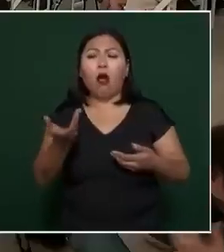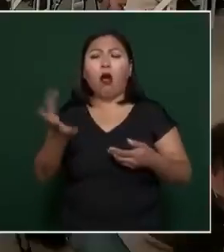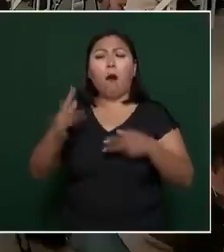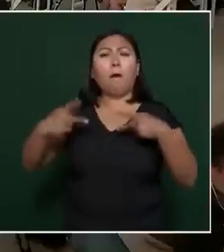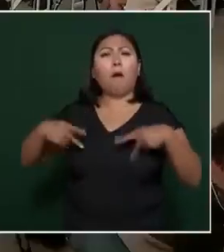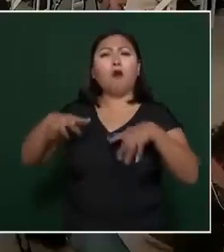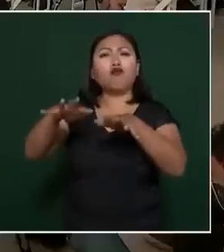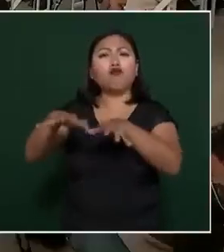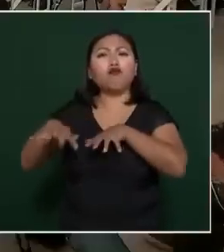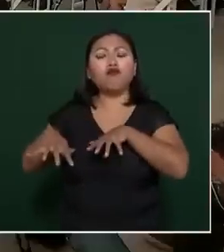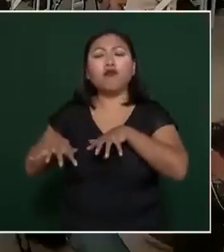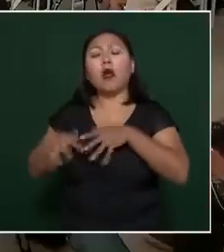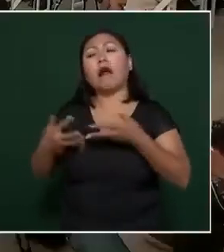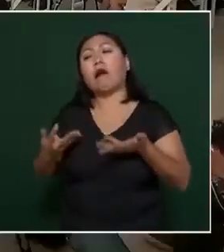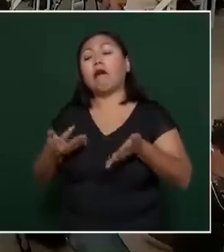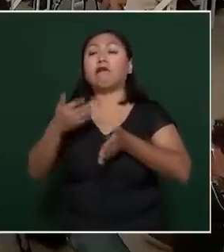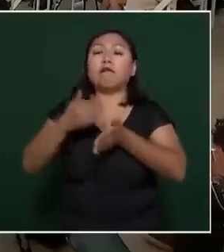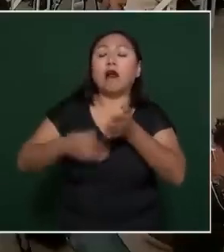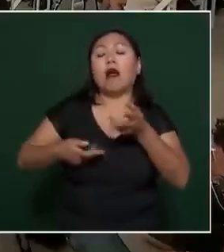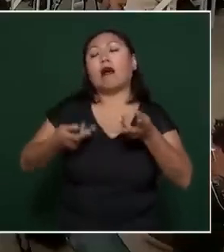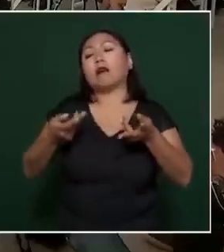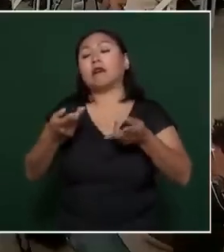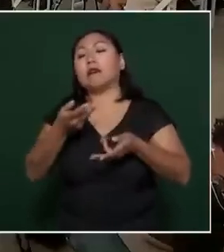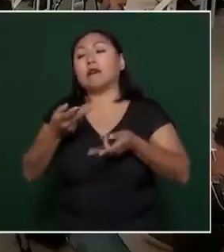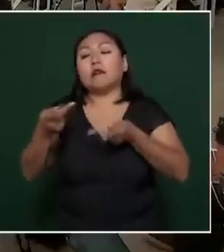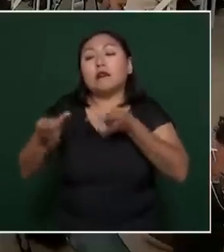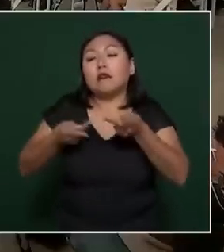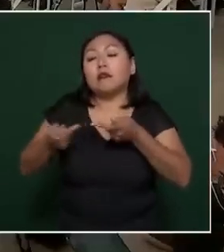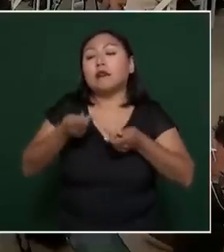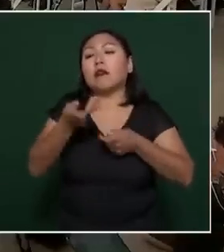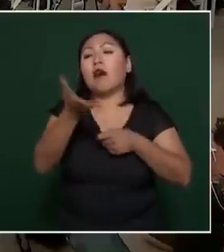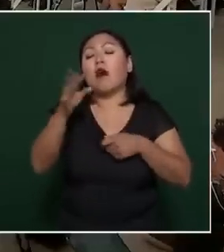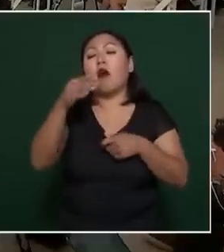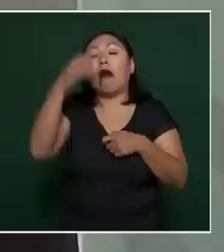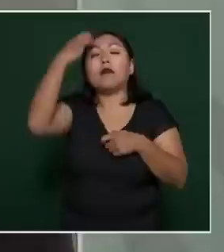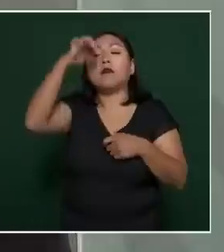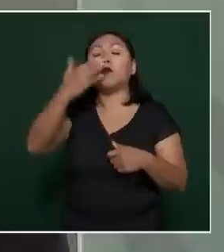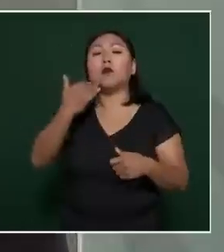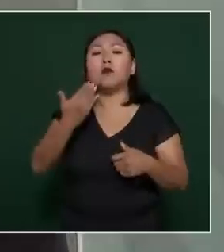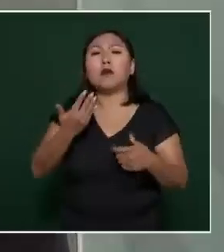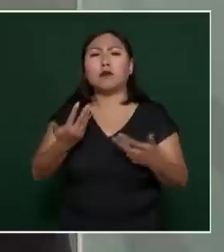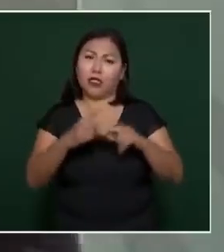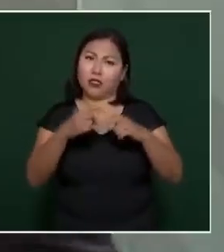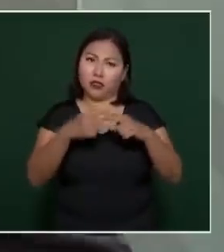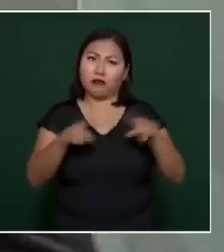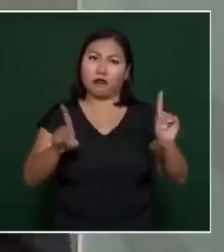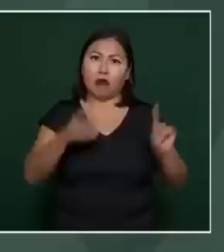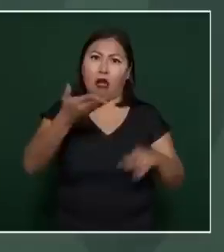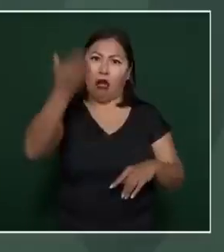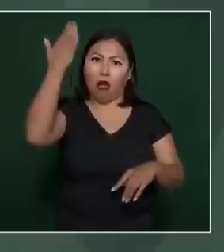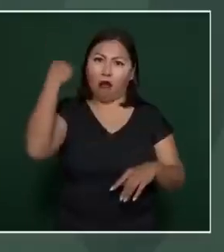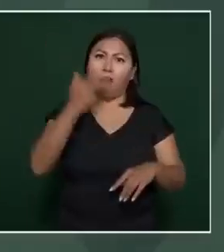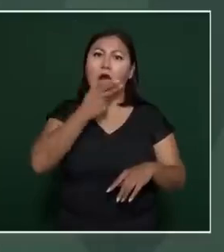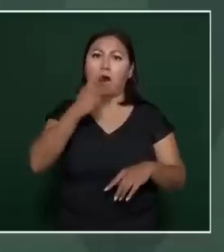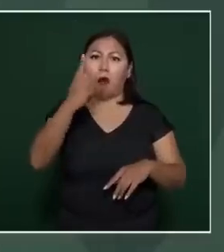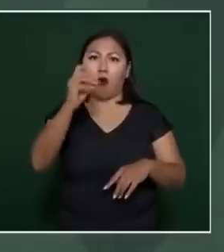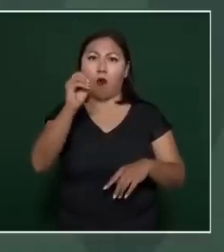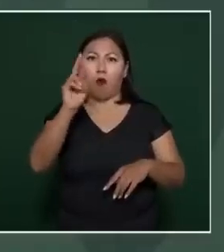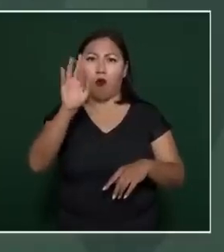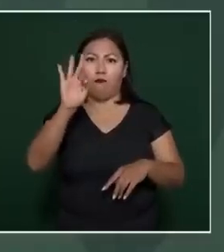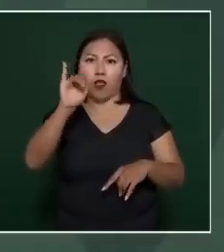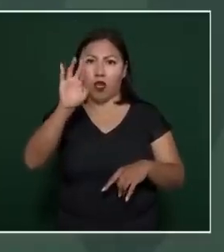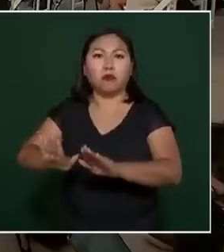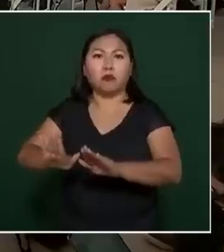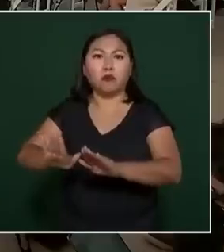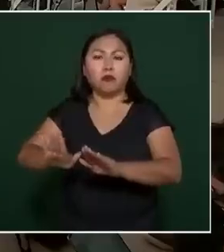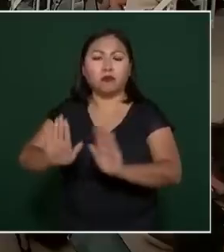preparado como en la época de Porfirio Díaz el pueblo para la democracia. Entonces, sí es